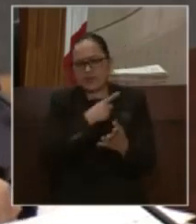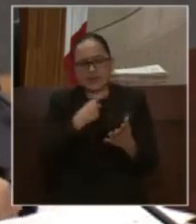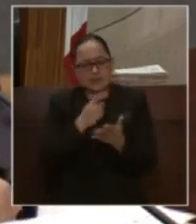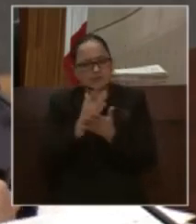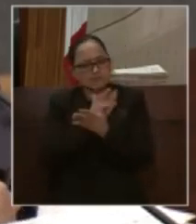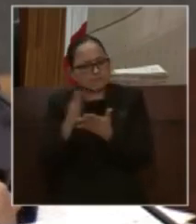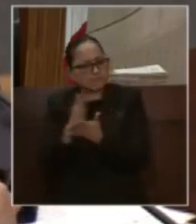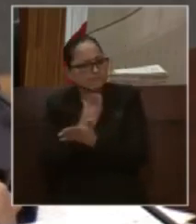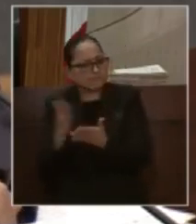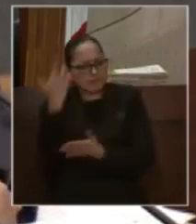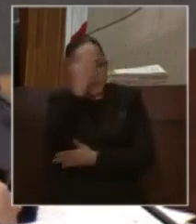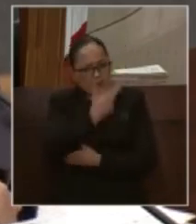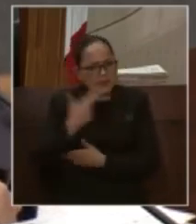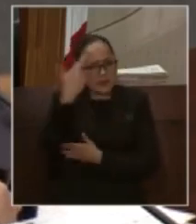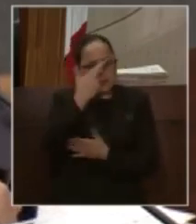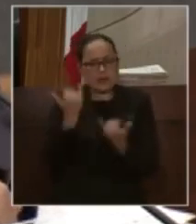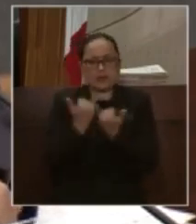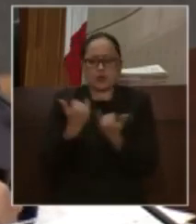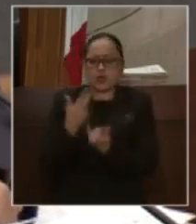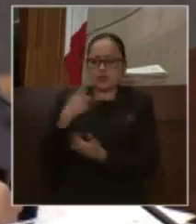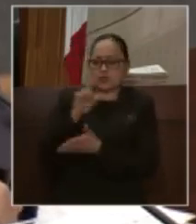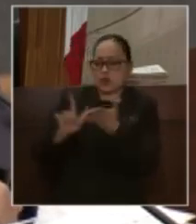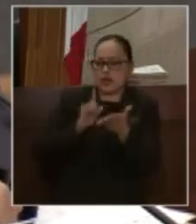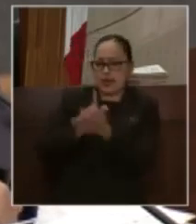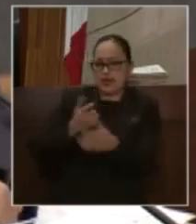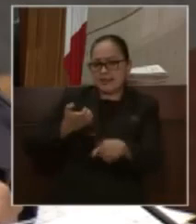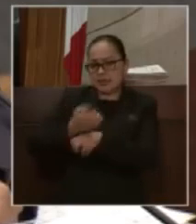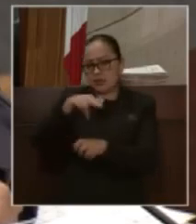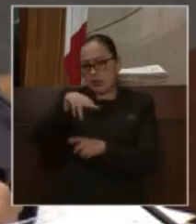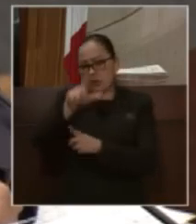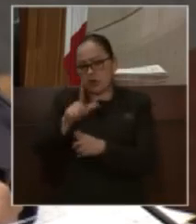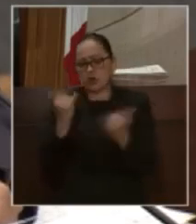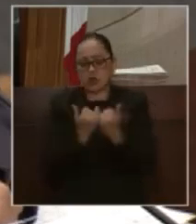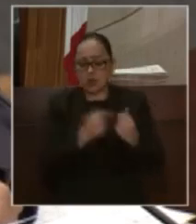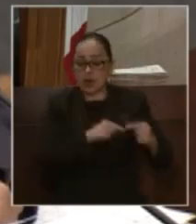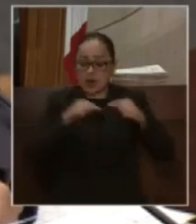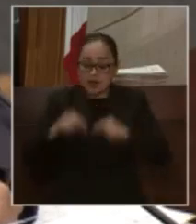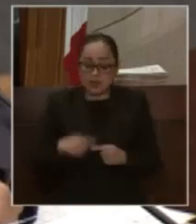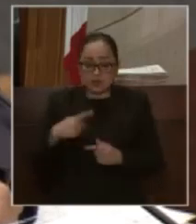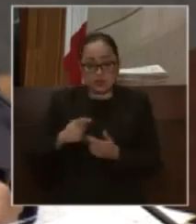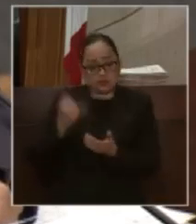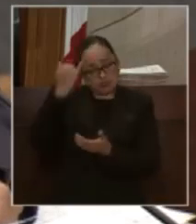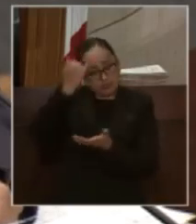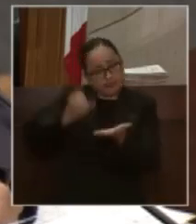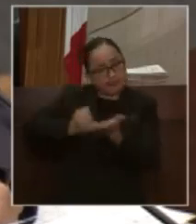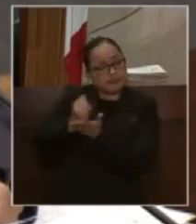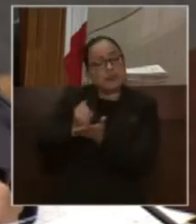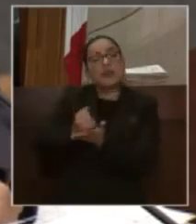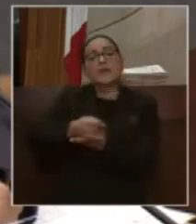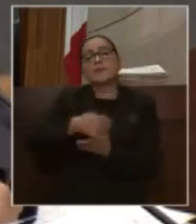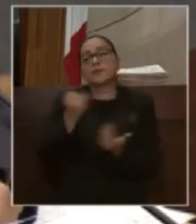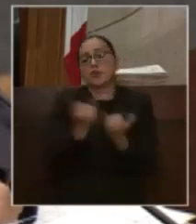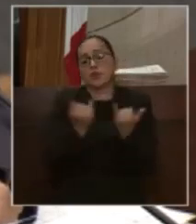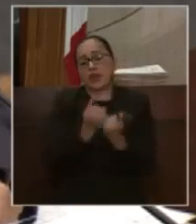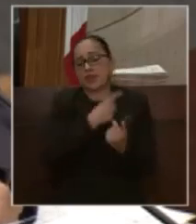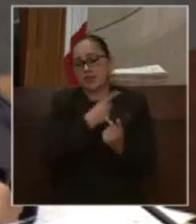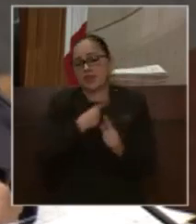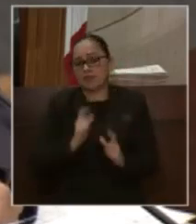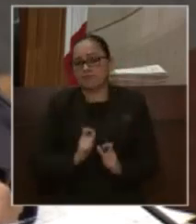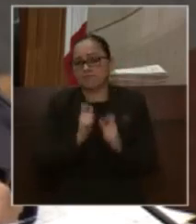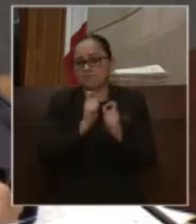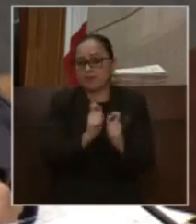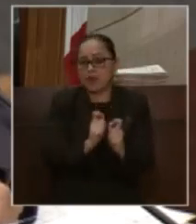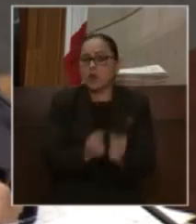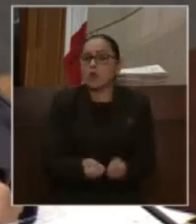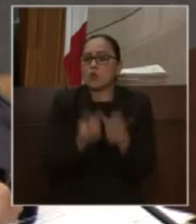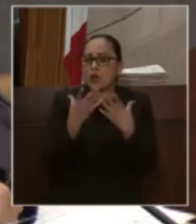con la ley electoral local y los criterios de esta Sala Superior, la revisión de la sobrerepresentación debe realizarse en cada una de las etapas de asignación,